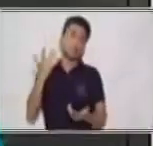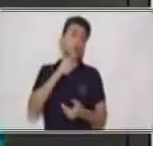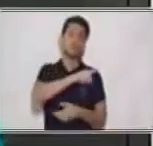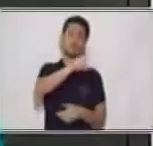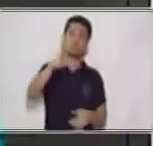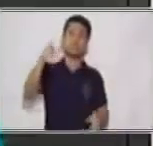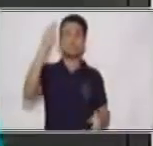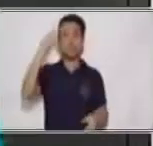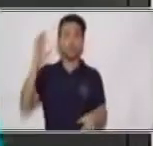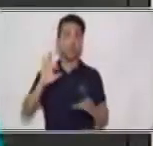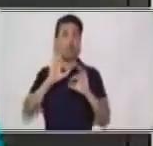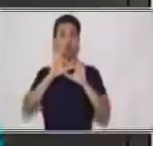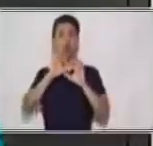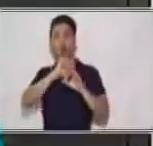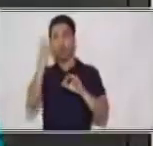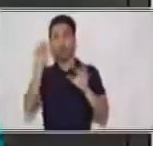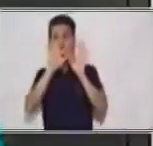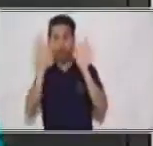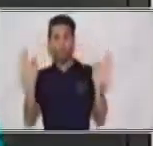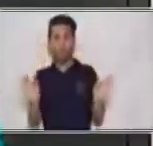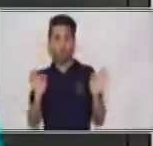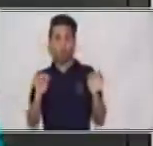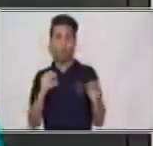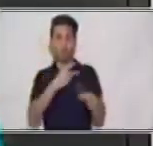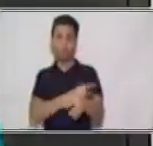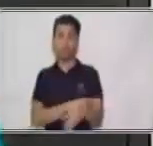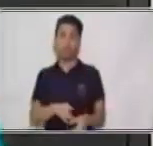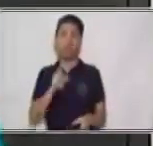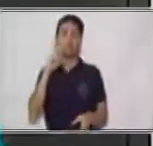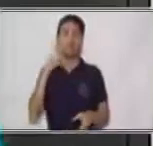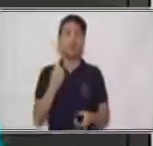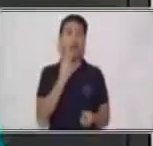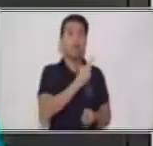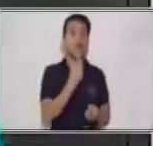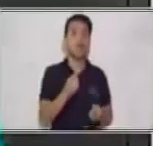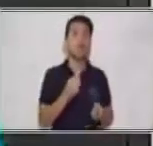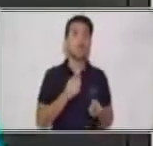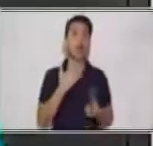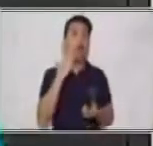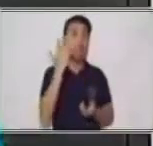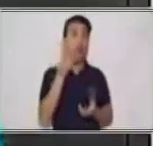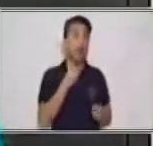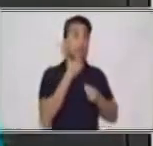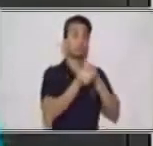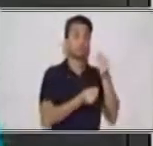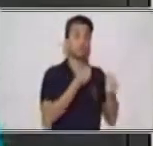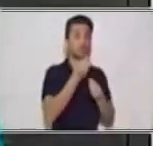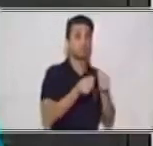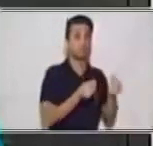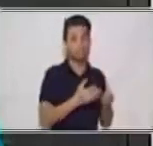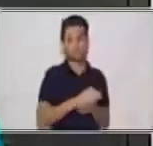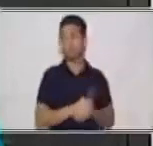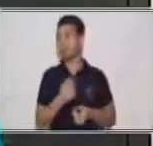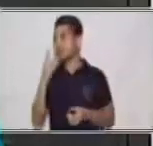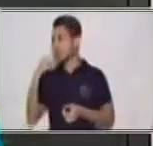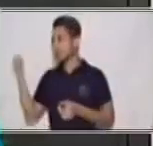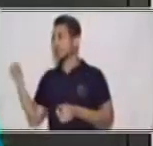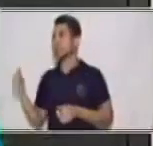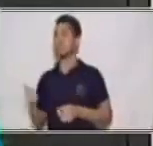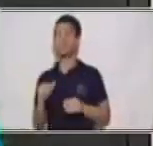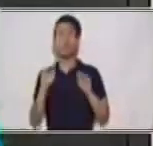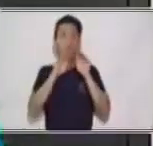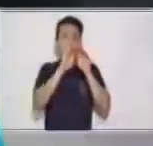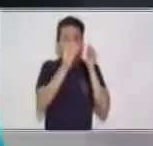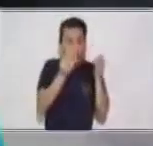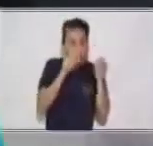versión y así es la transmisión oral, que nosotros vamos a identificar diferentes versiones. ¿Qué podemos hablar de la cueva de